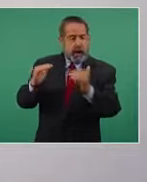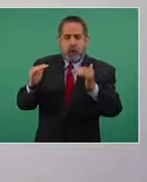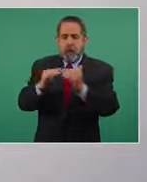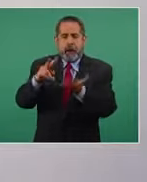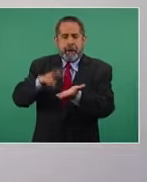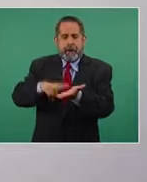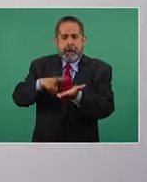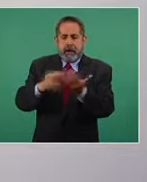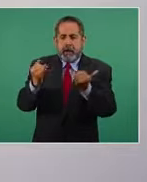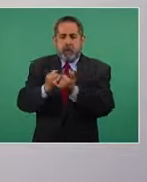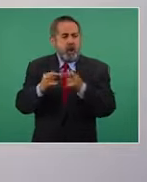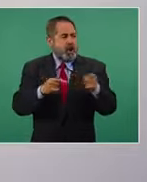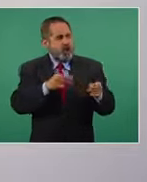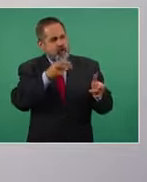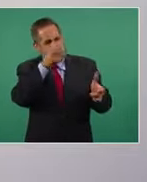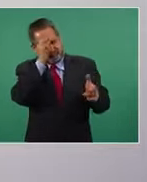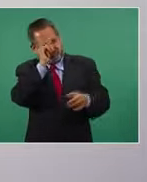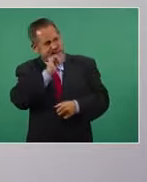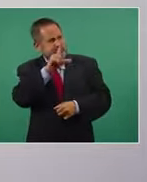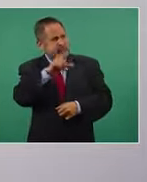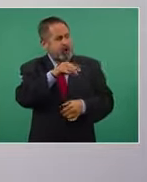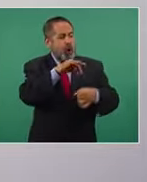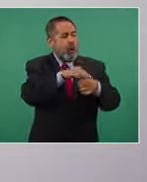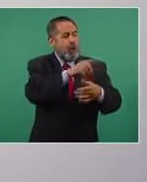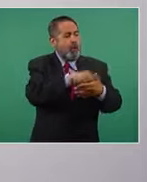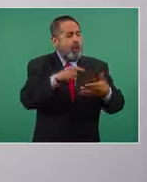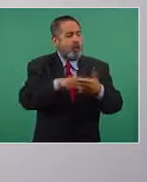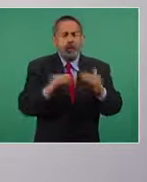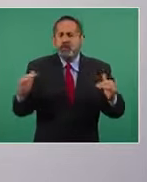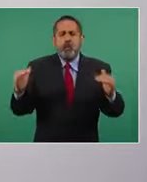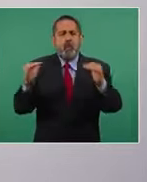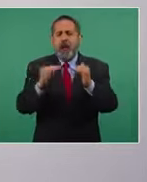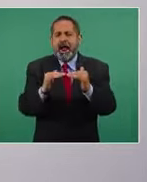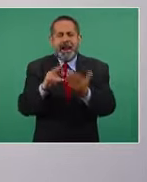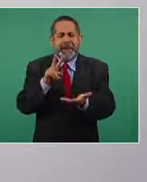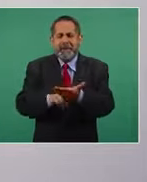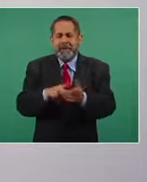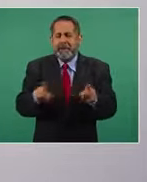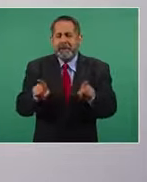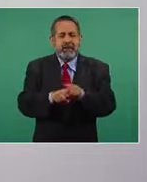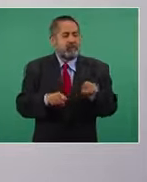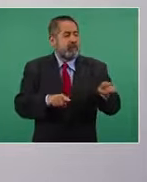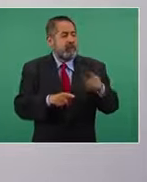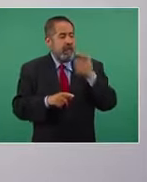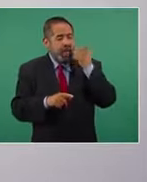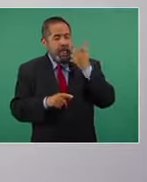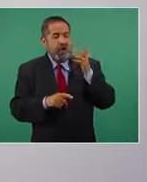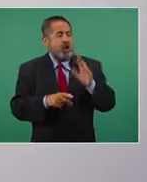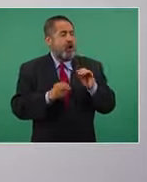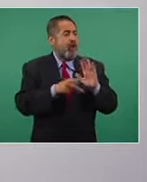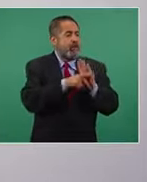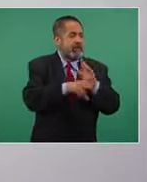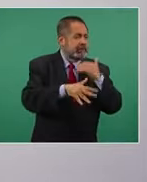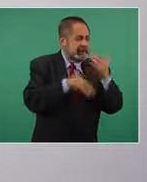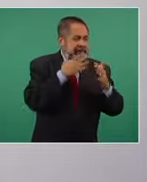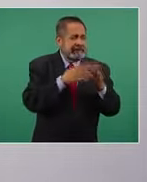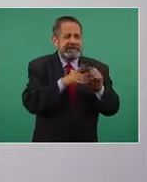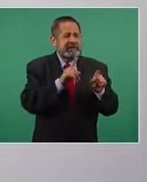un intelectual orgánico, o de un traficante de influencia, o de un periodista